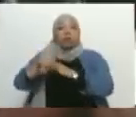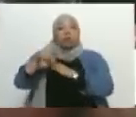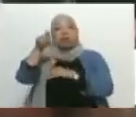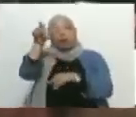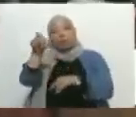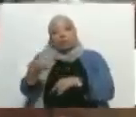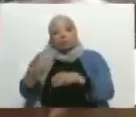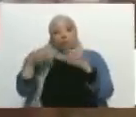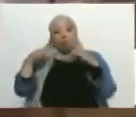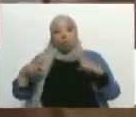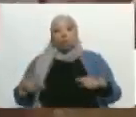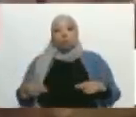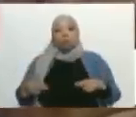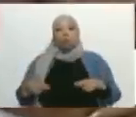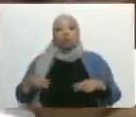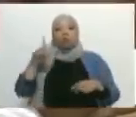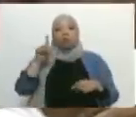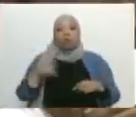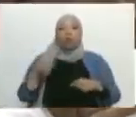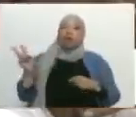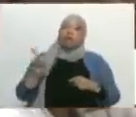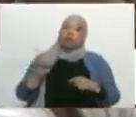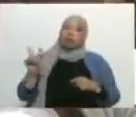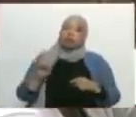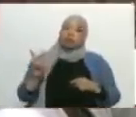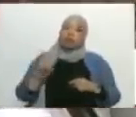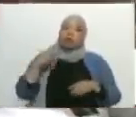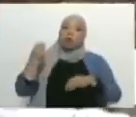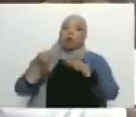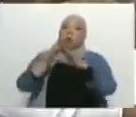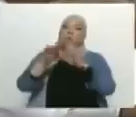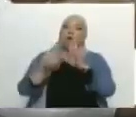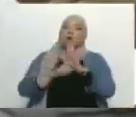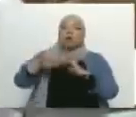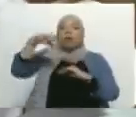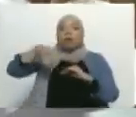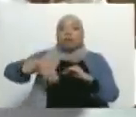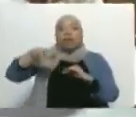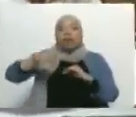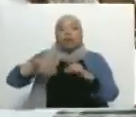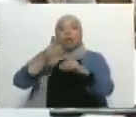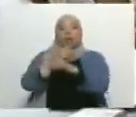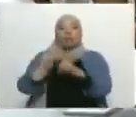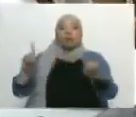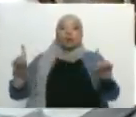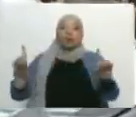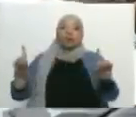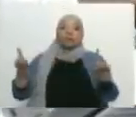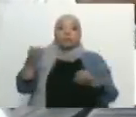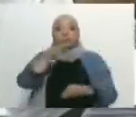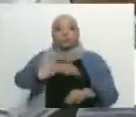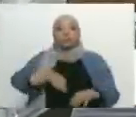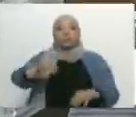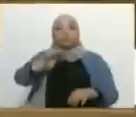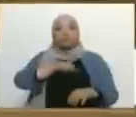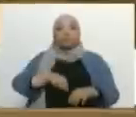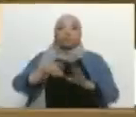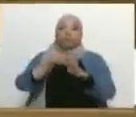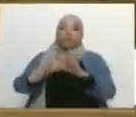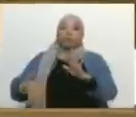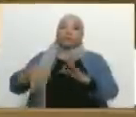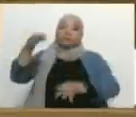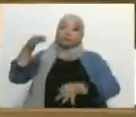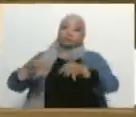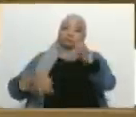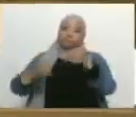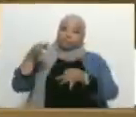humano, considerando que Venezuela se constituye como un Estado democrático, social, de derecho y de